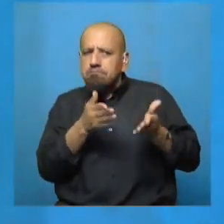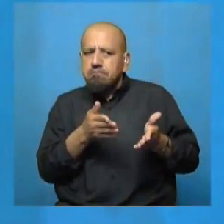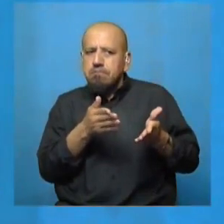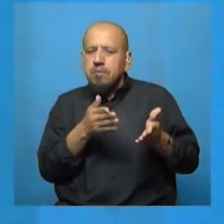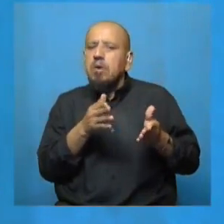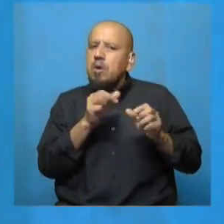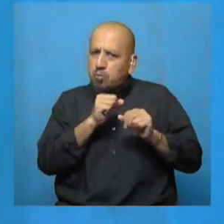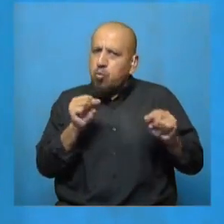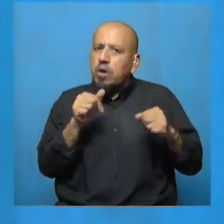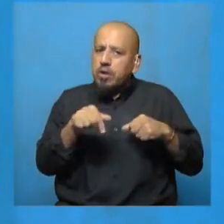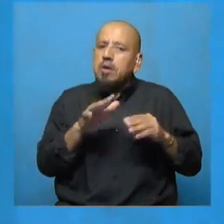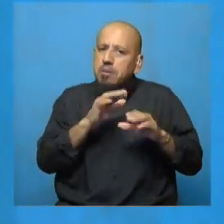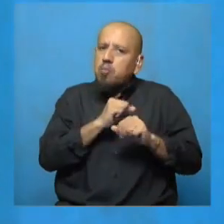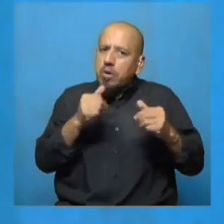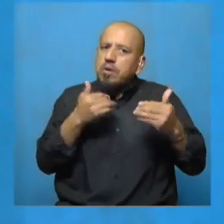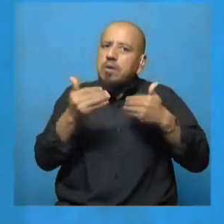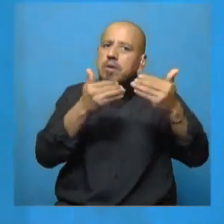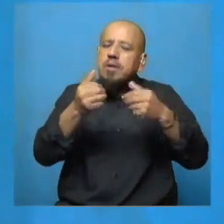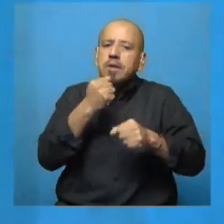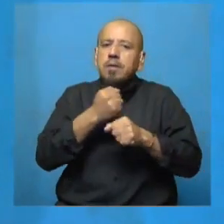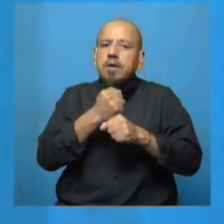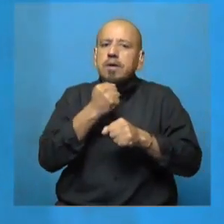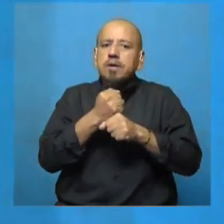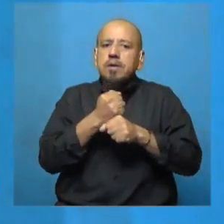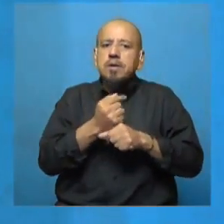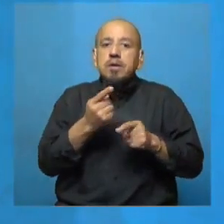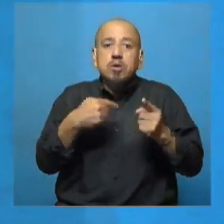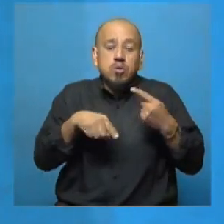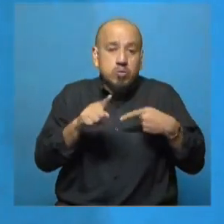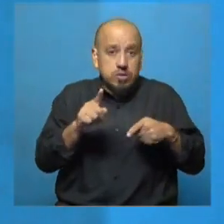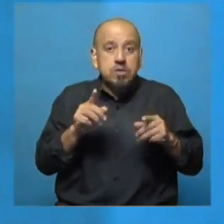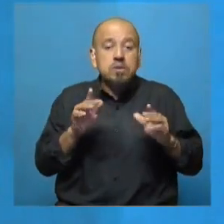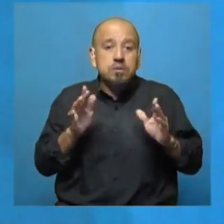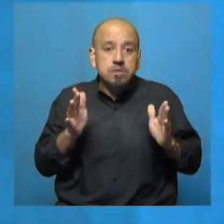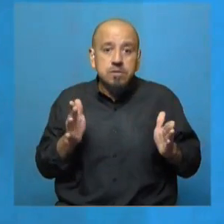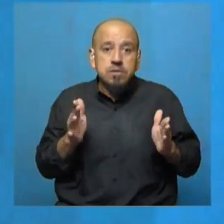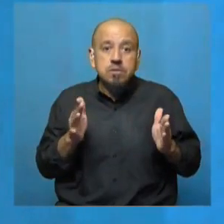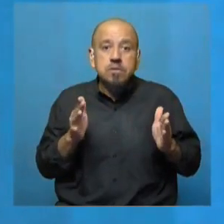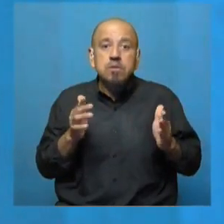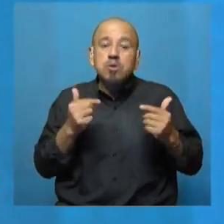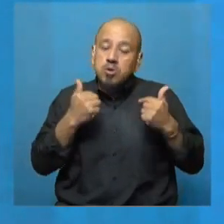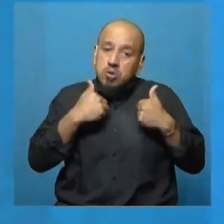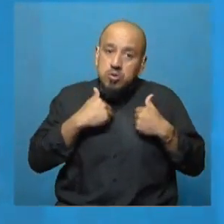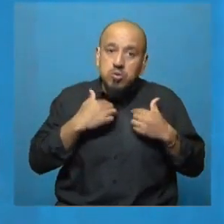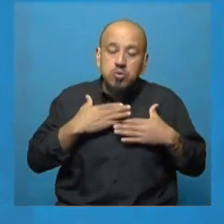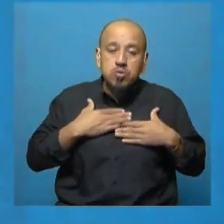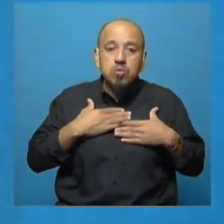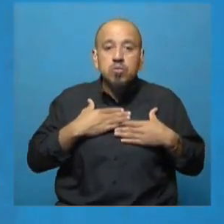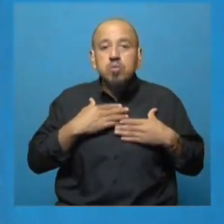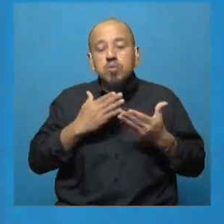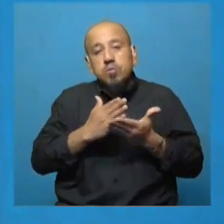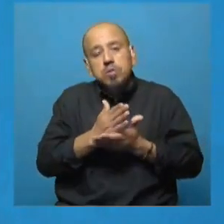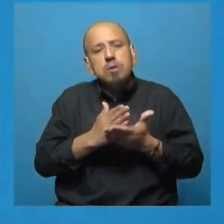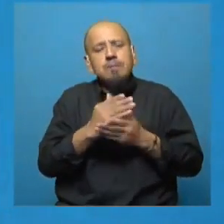puede estar bien para trabajar el audiovisual y la verdad que este si bien yo siempre